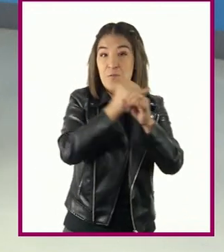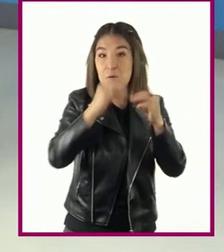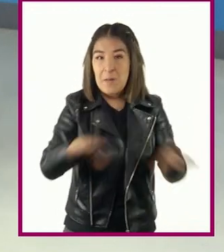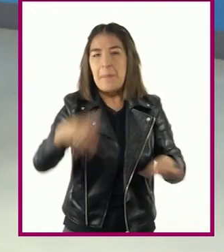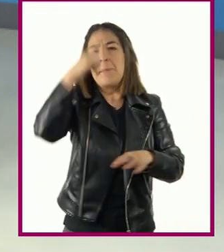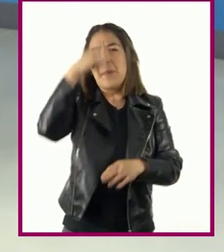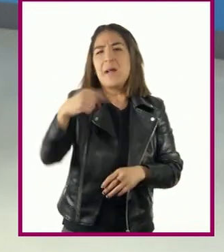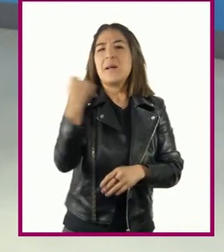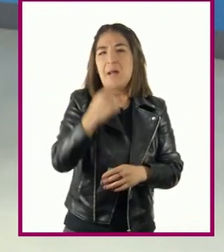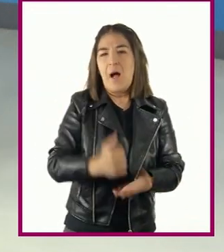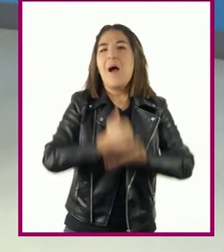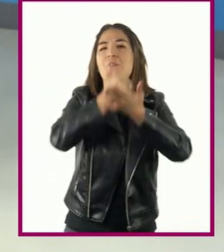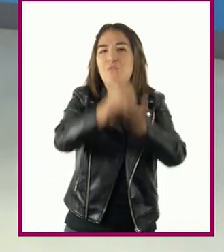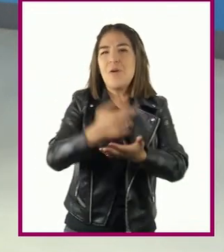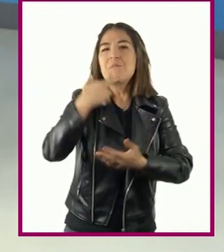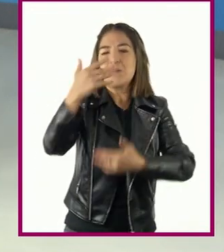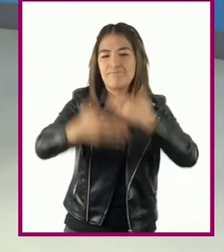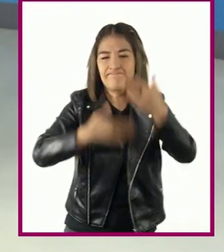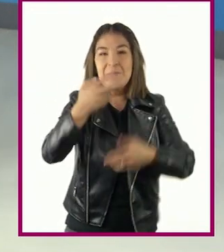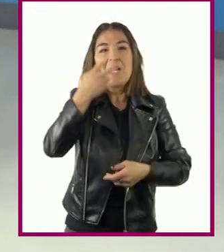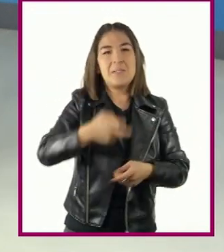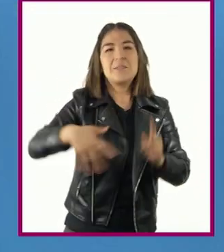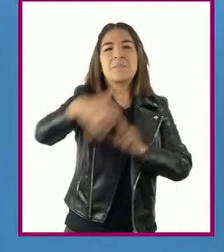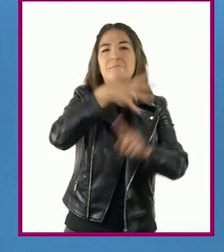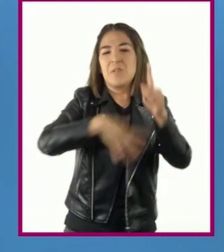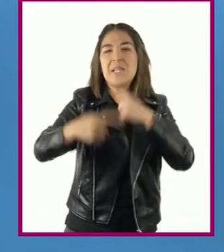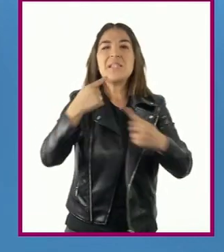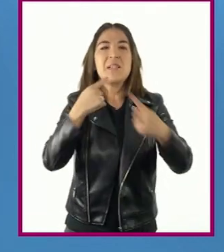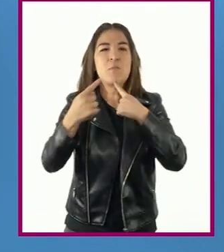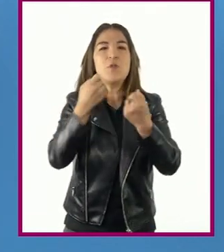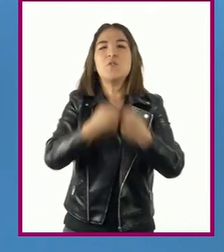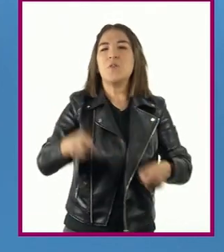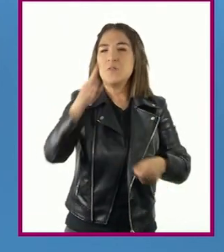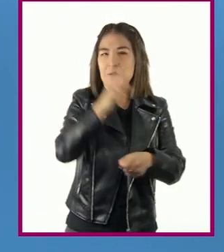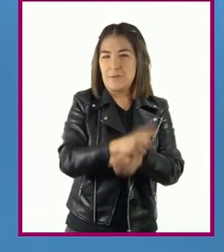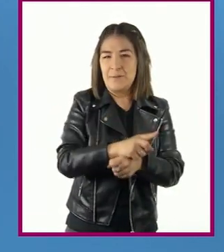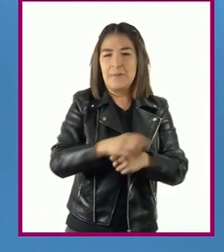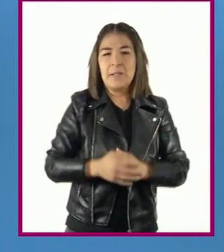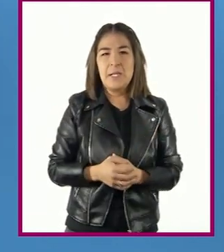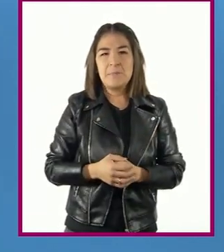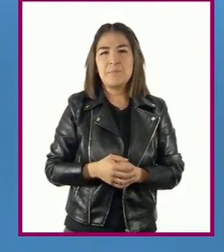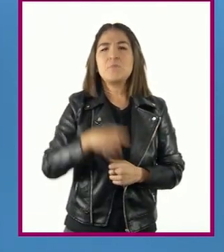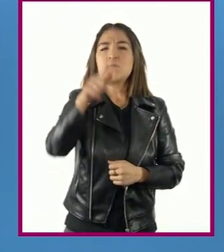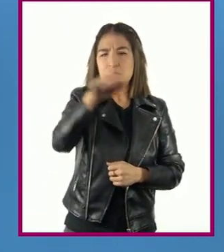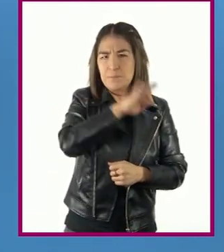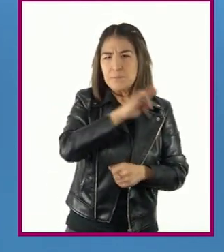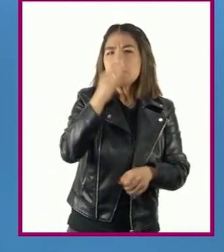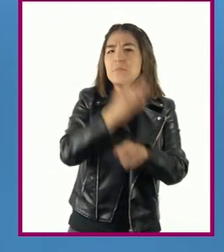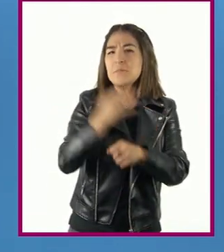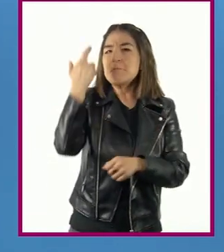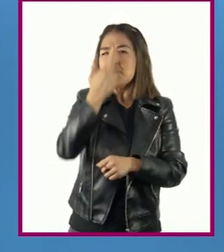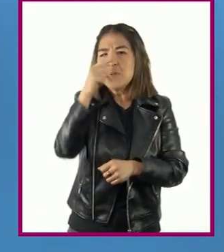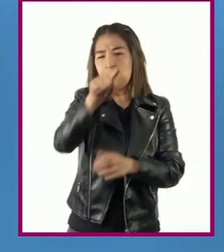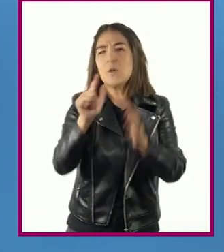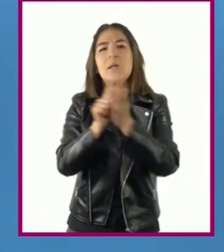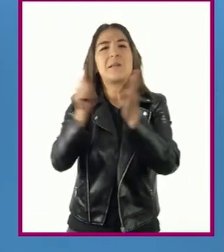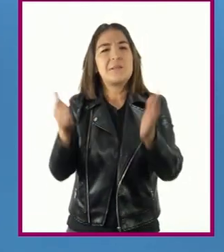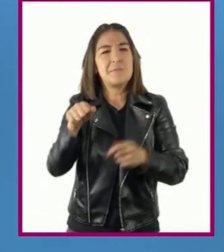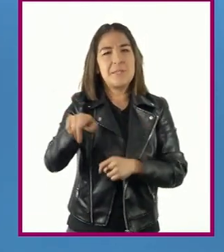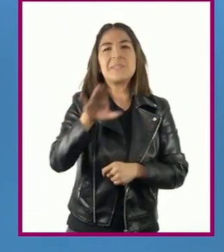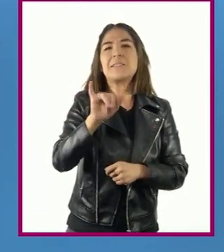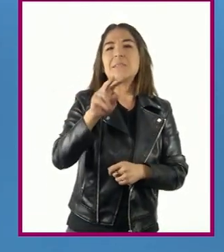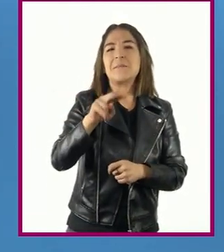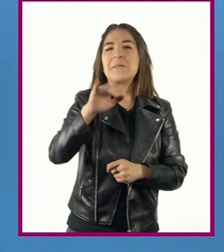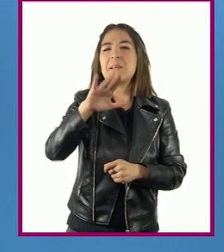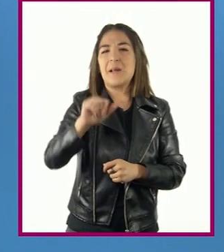a mejorar nuestra sociedad democrática. Les invito a consultar su libro de texto de formación